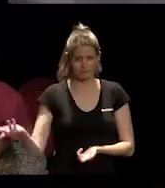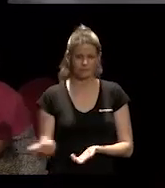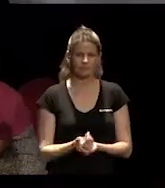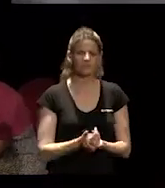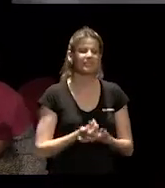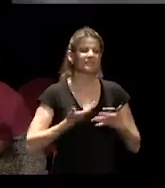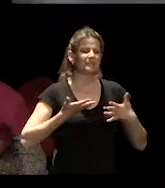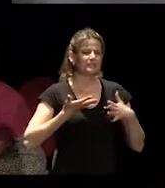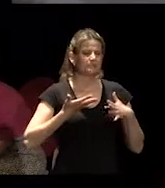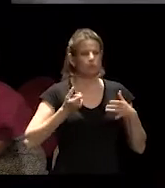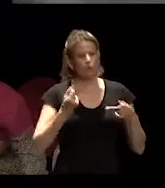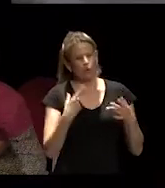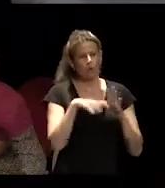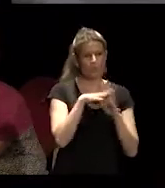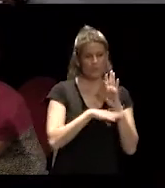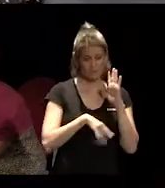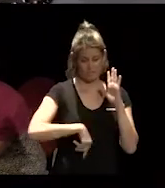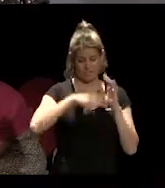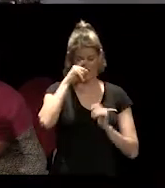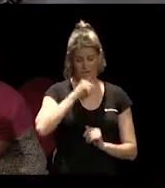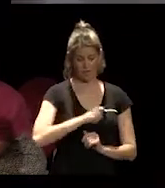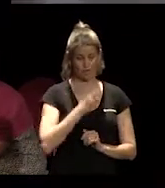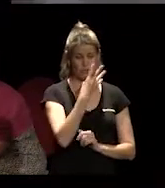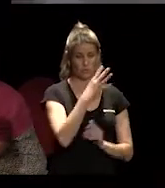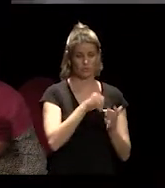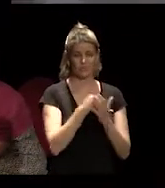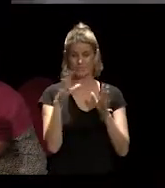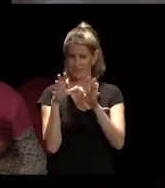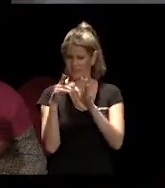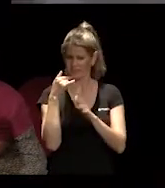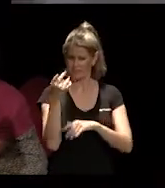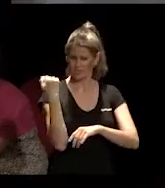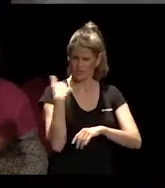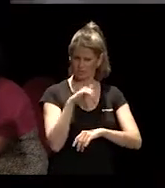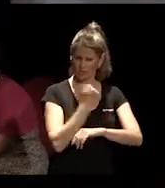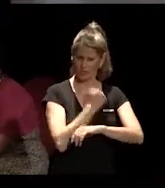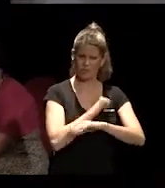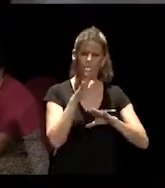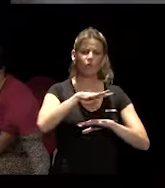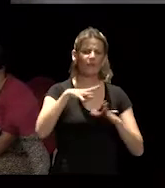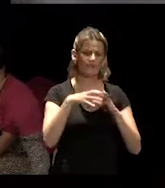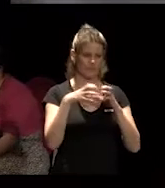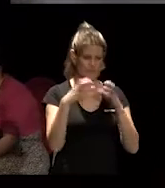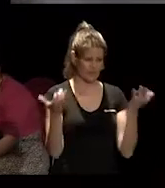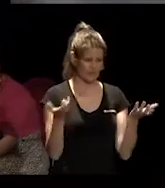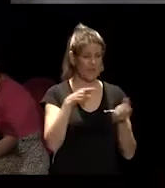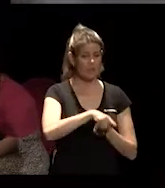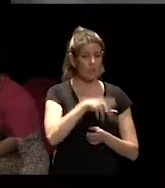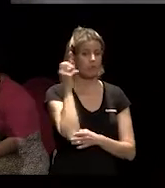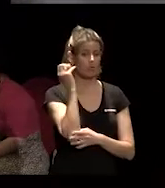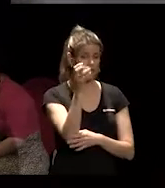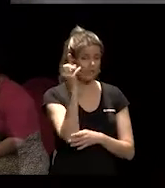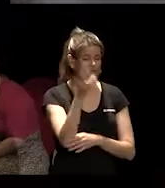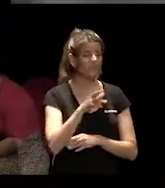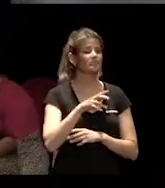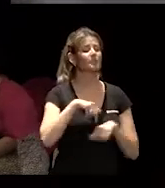entrando un poquito en lo que es la programación de este año, que va a ser de 4 a 10, creo que ya lo he dicho, de diciembre, en Granada, habrá ponencias, mesas